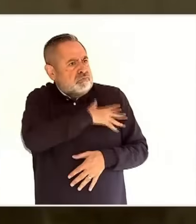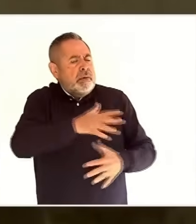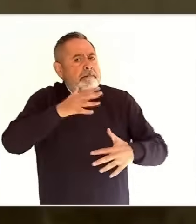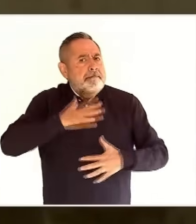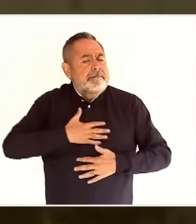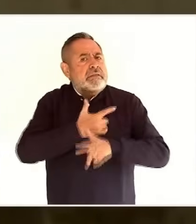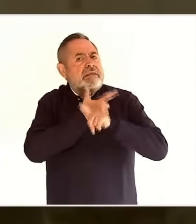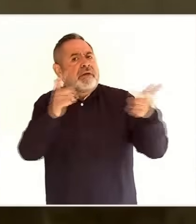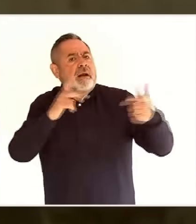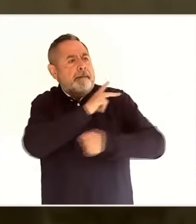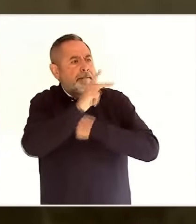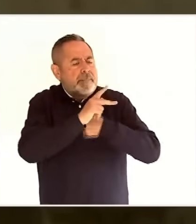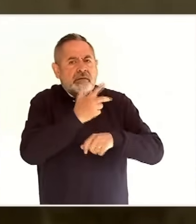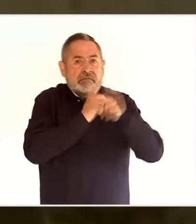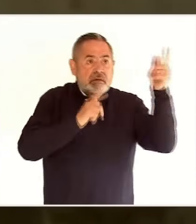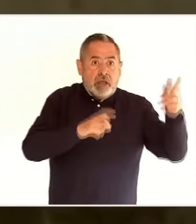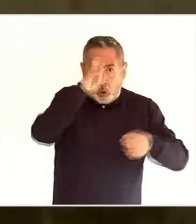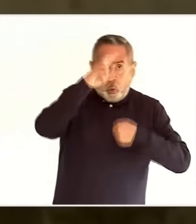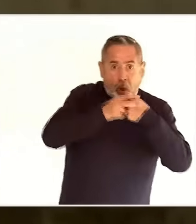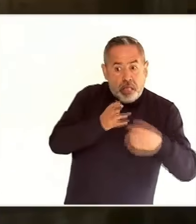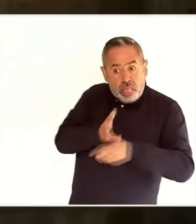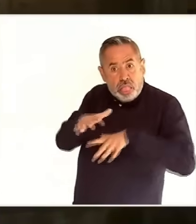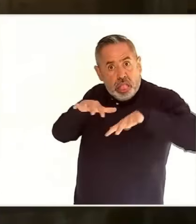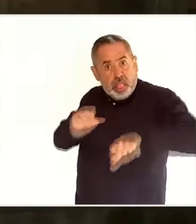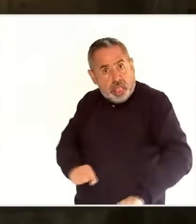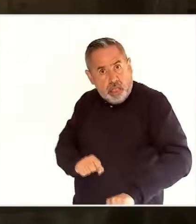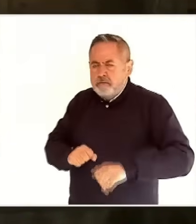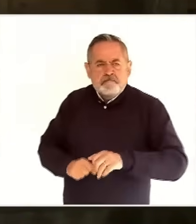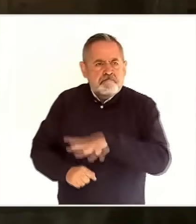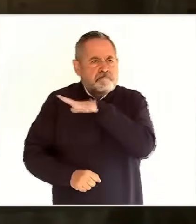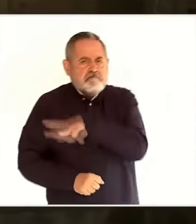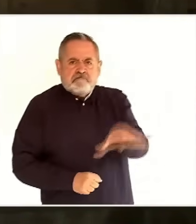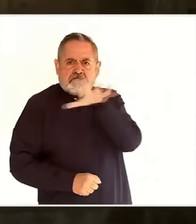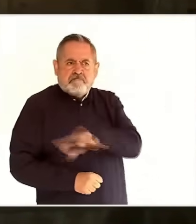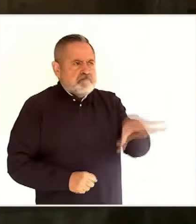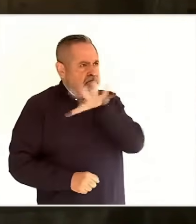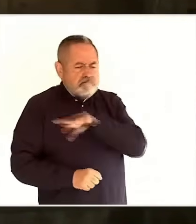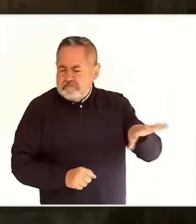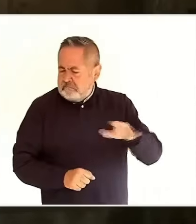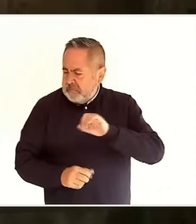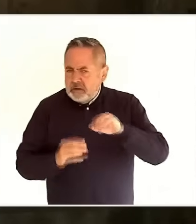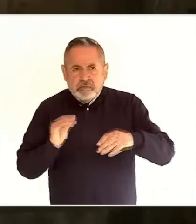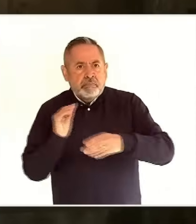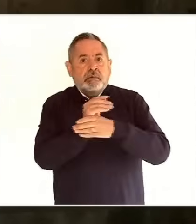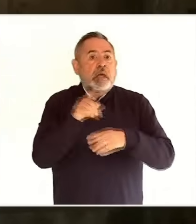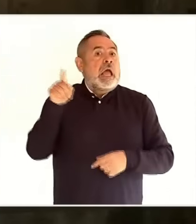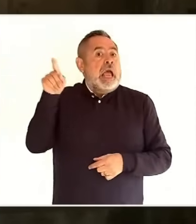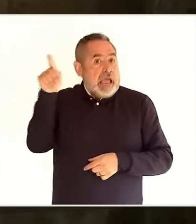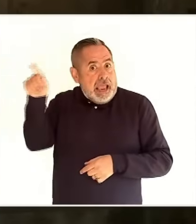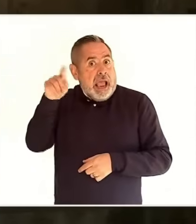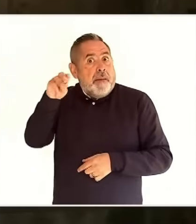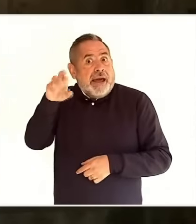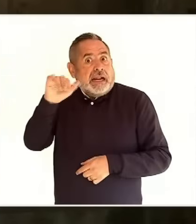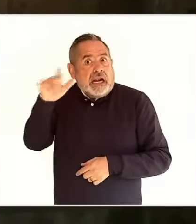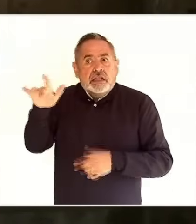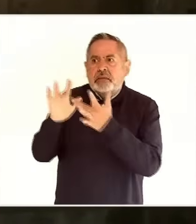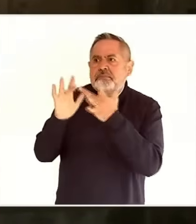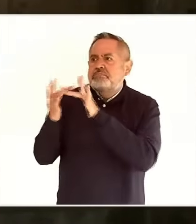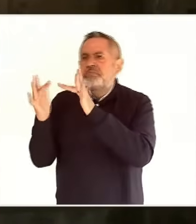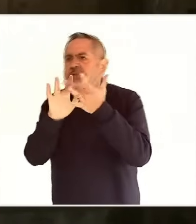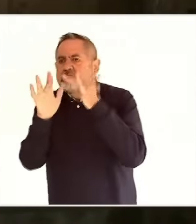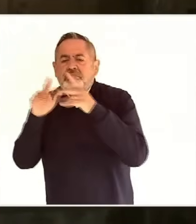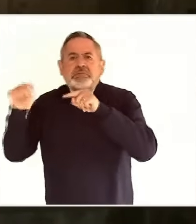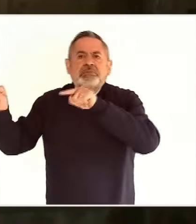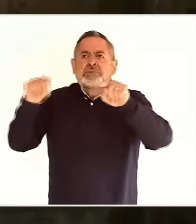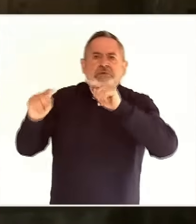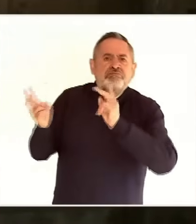libertad frente al poder europeo. Con una voluntad indomable, tejió una red de apoyo que movilizó